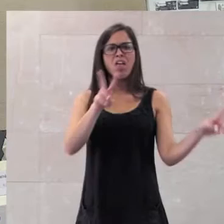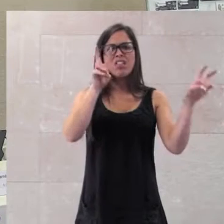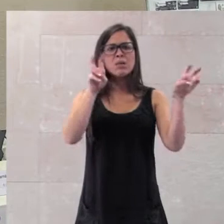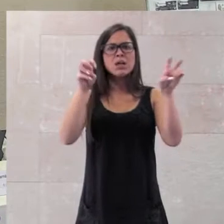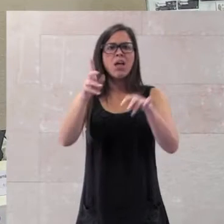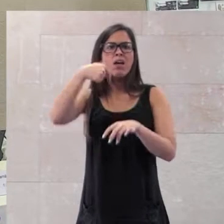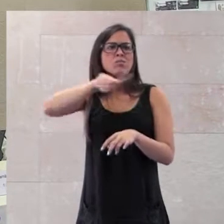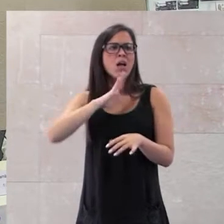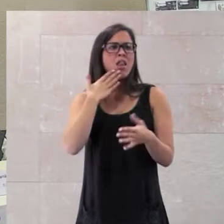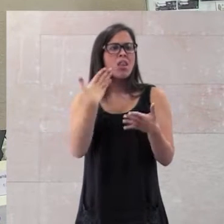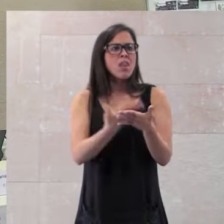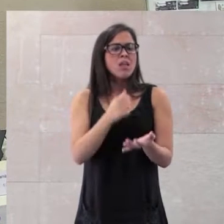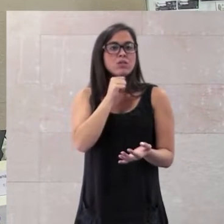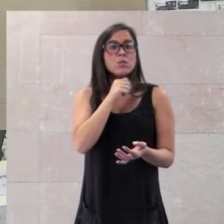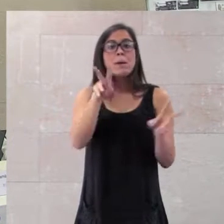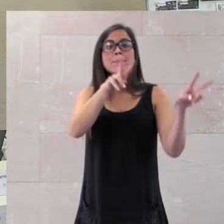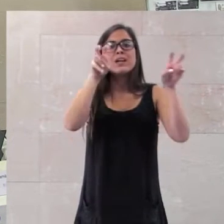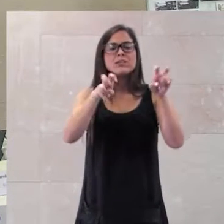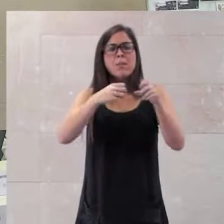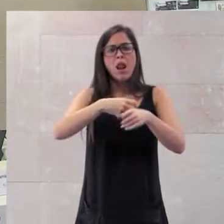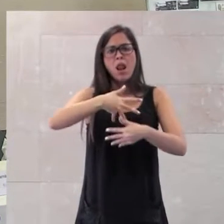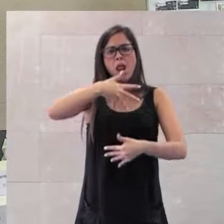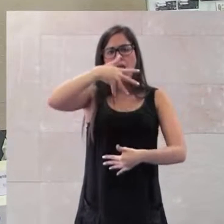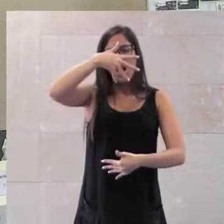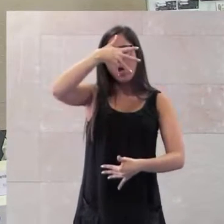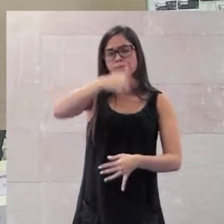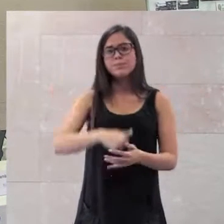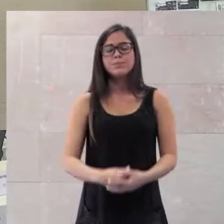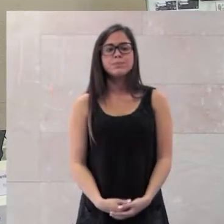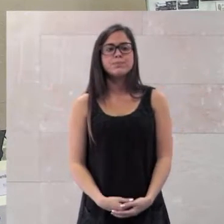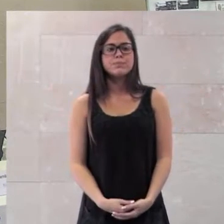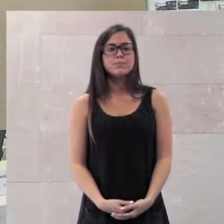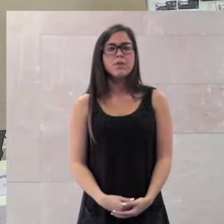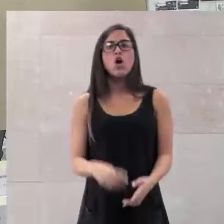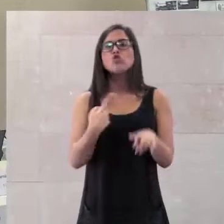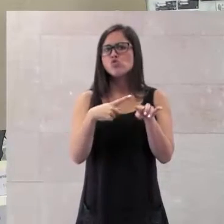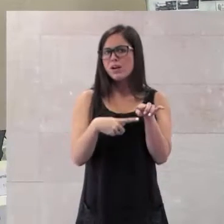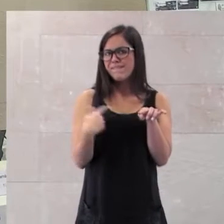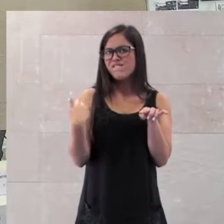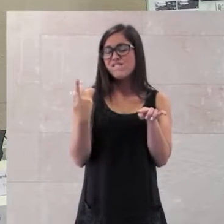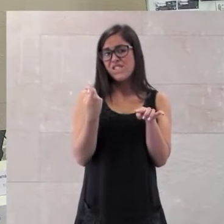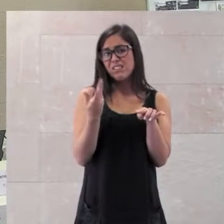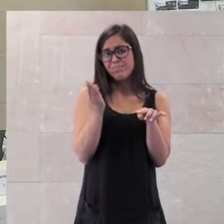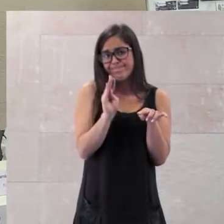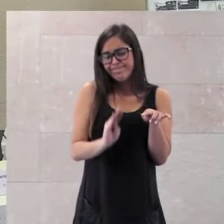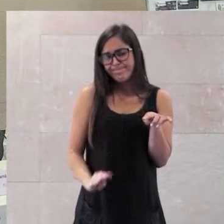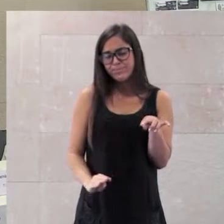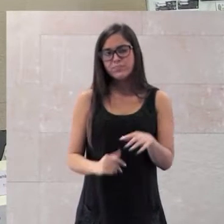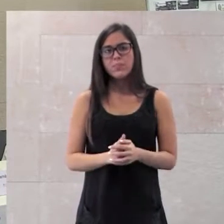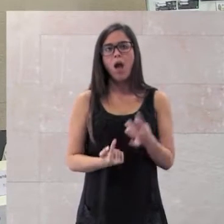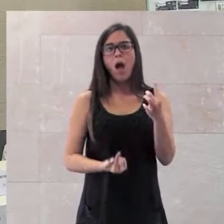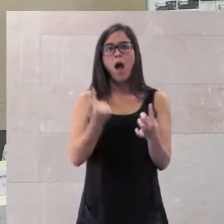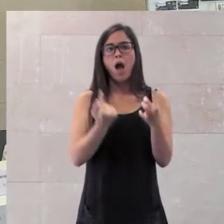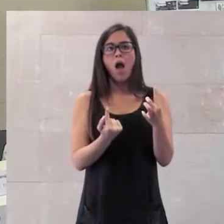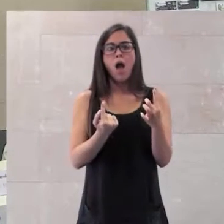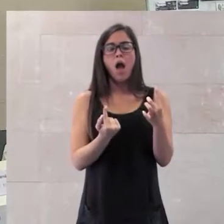quiero cansaros mucho con los temas, pero ahí hay una larga lista. Faltan cosas. Voy a